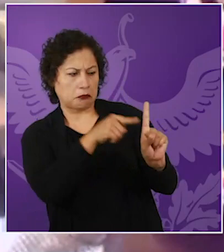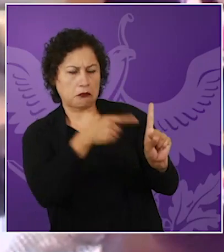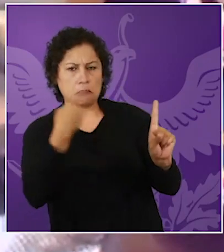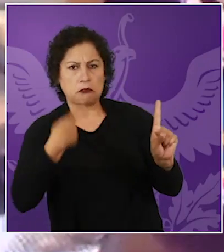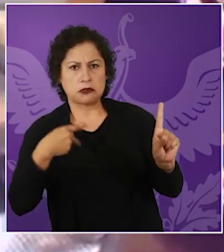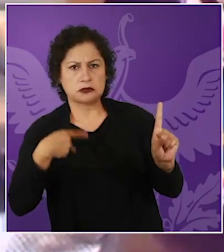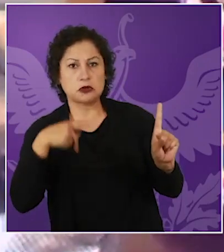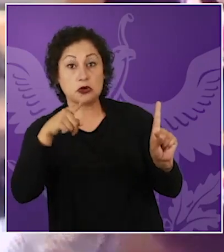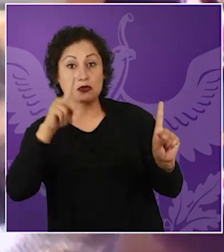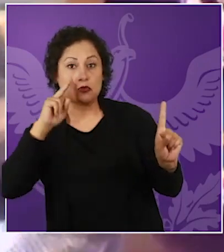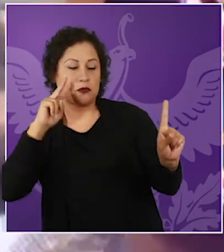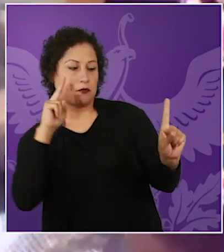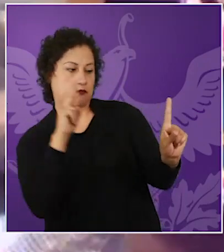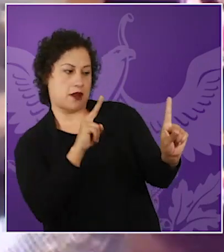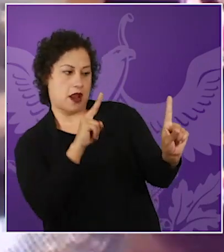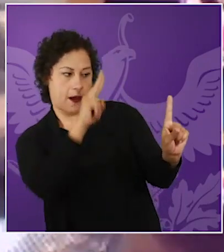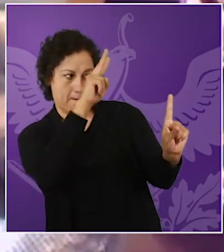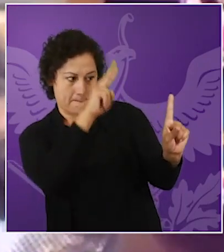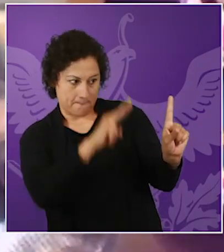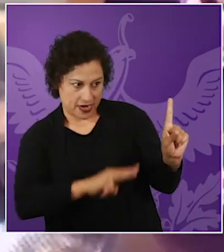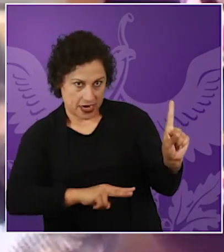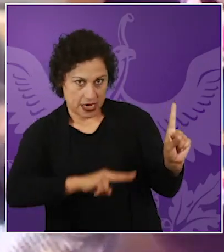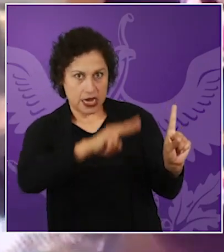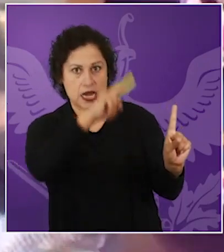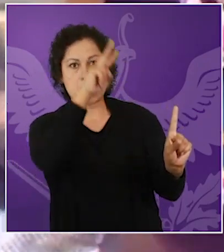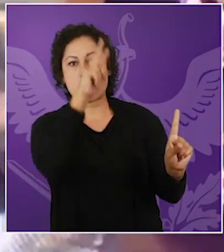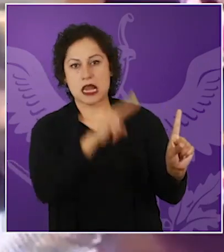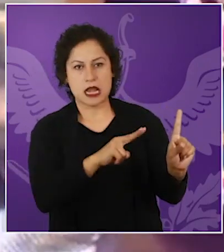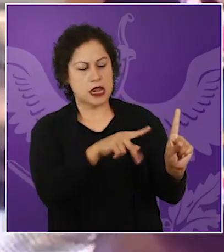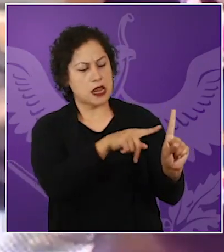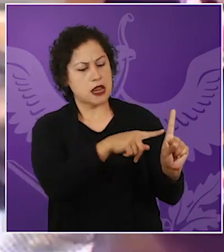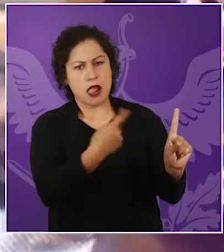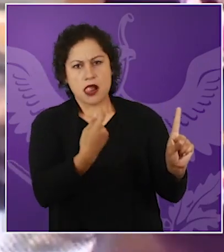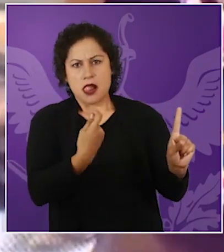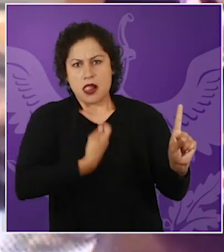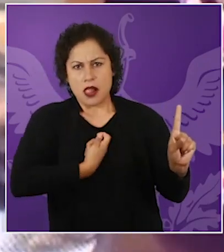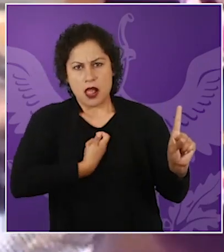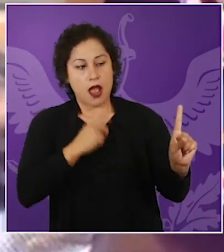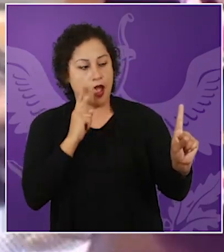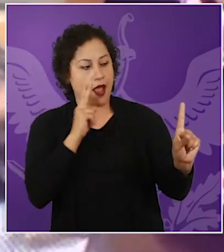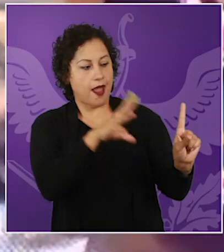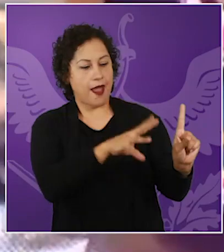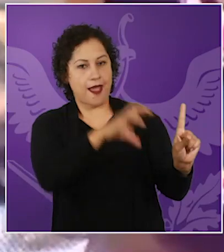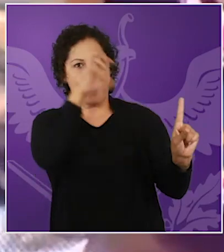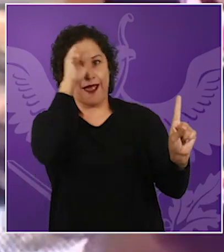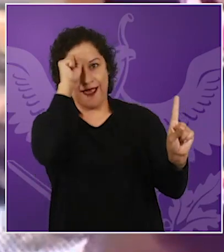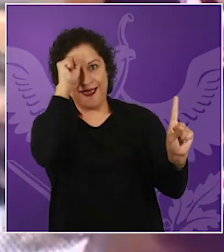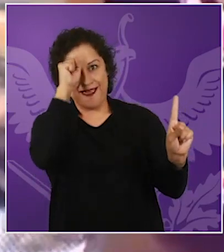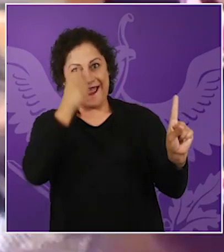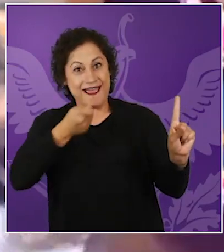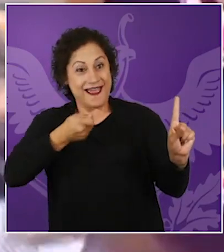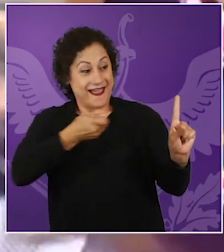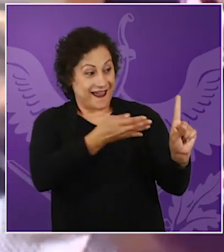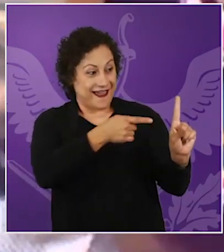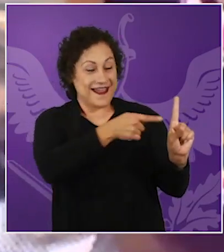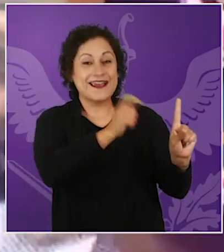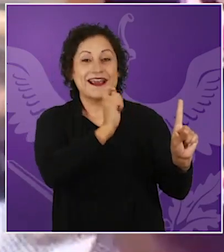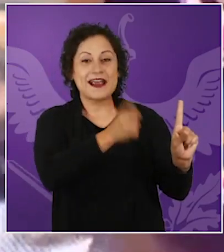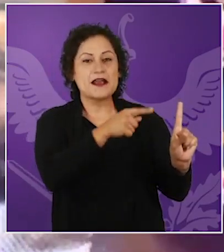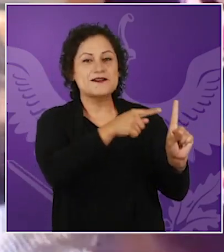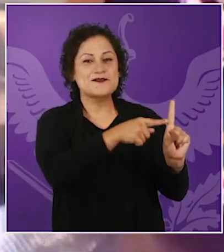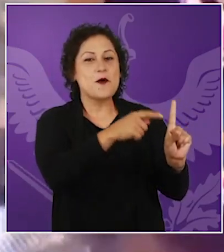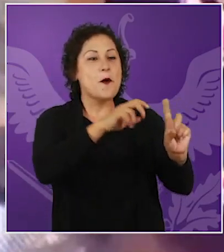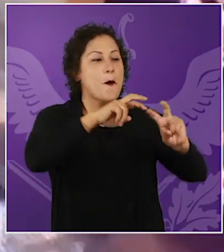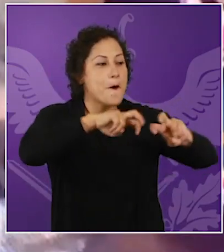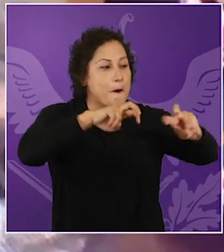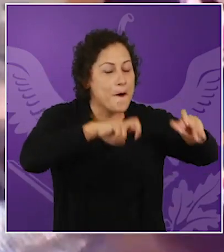ves, que lo miras, que consideras quién es, que te importa, que quieres saber qué